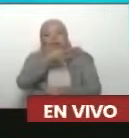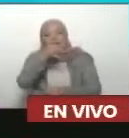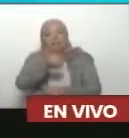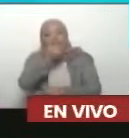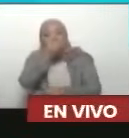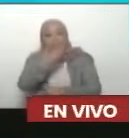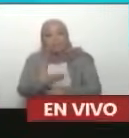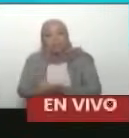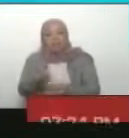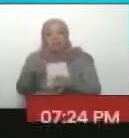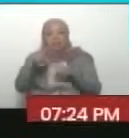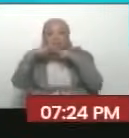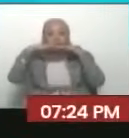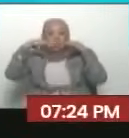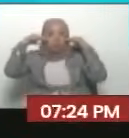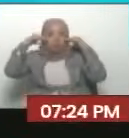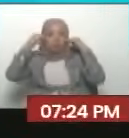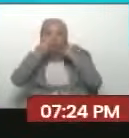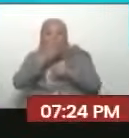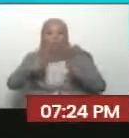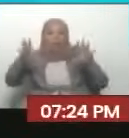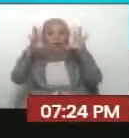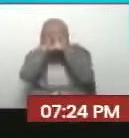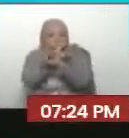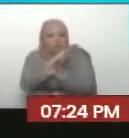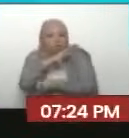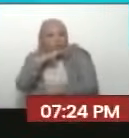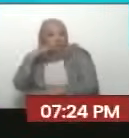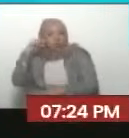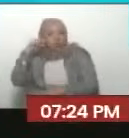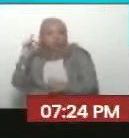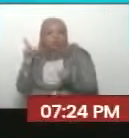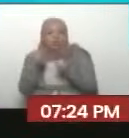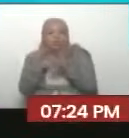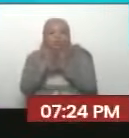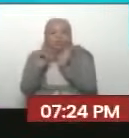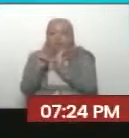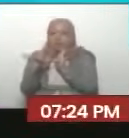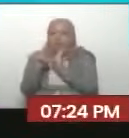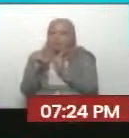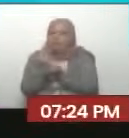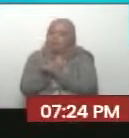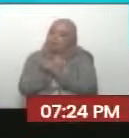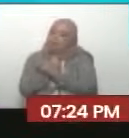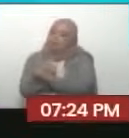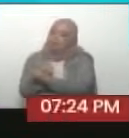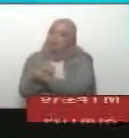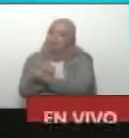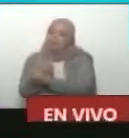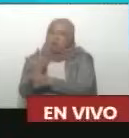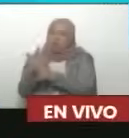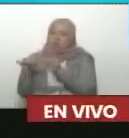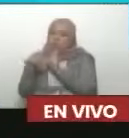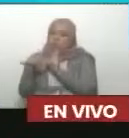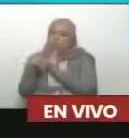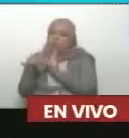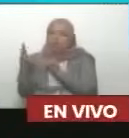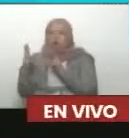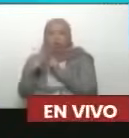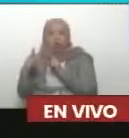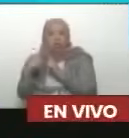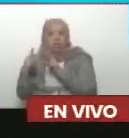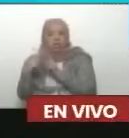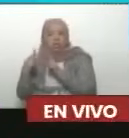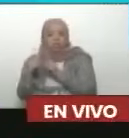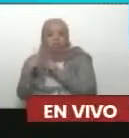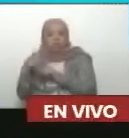buenas noches con una sonrisa, que somos capaces de querer al vecino, a la vecina, que no somos extraños entre unos y otros,